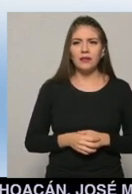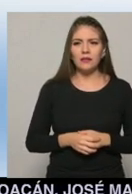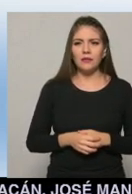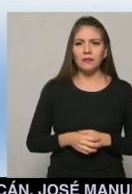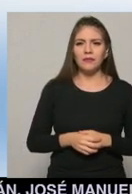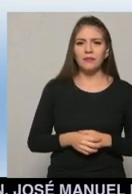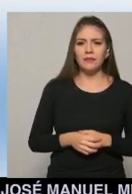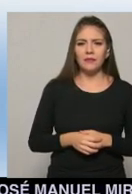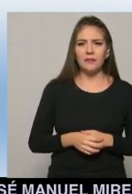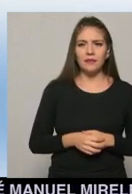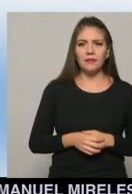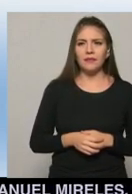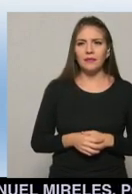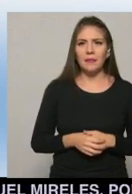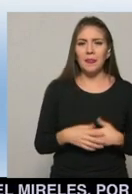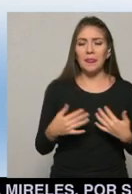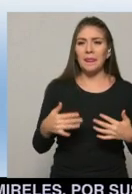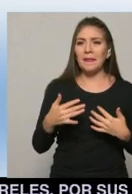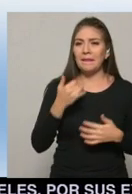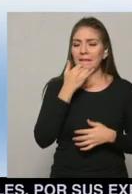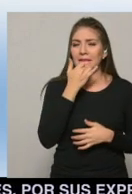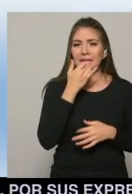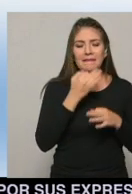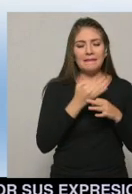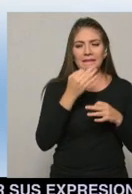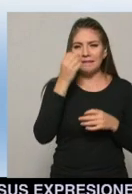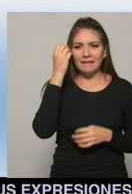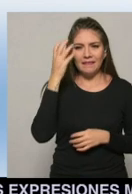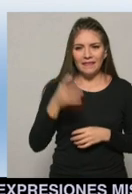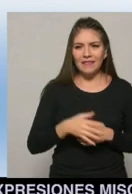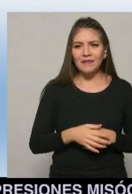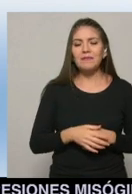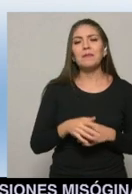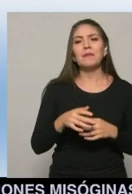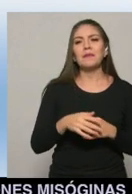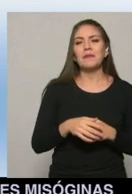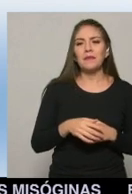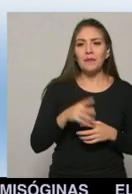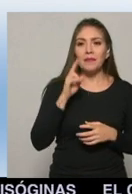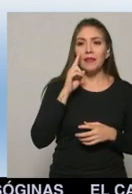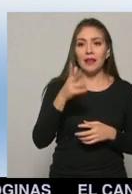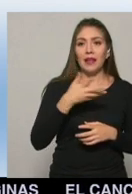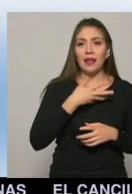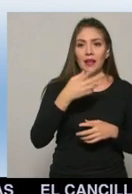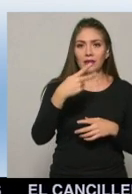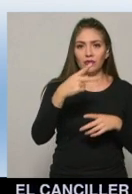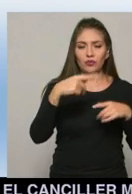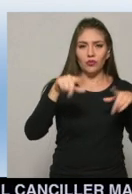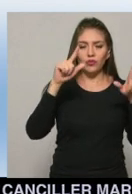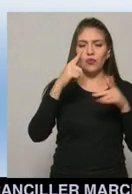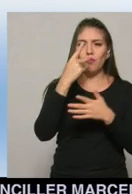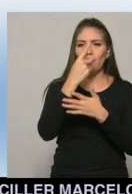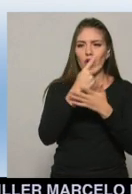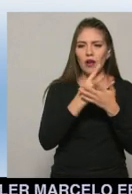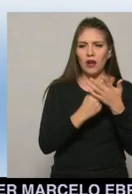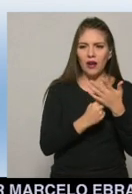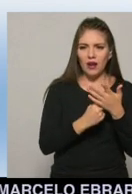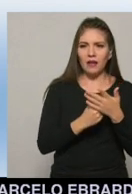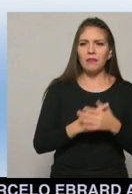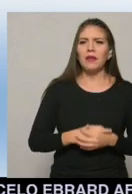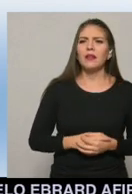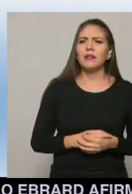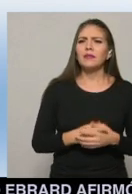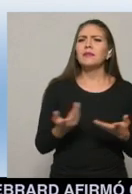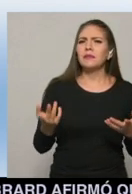este momento, desafortunadamente no. Bueno, pero bueno, ella estará ahí presente. Ay, mira, ahí tenemos en la pantalla el programa. ¿Nos pueden hablar del